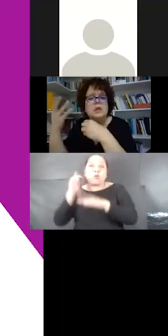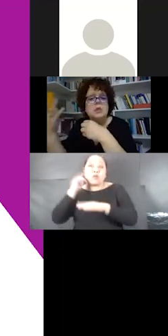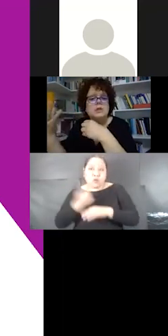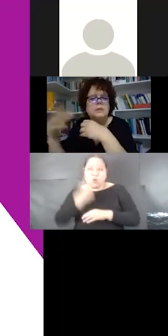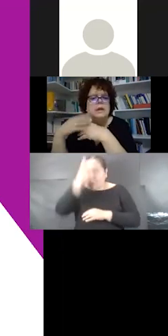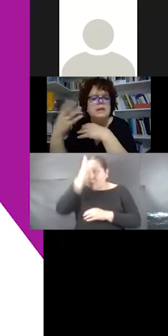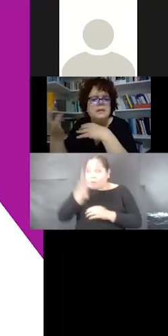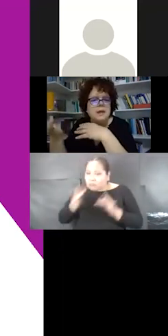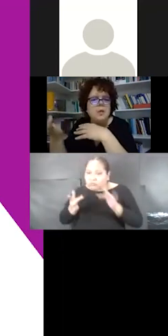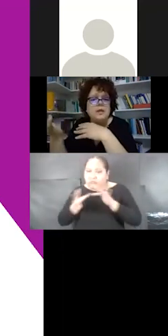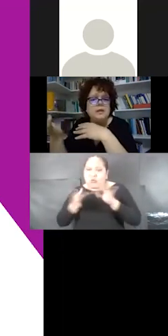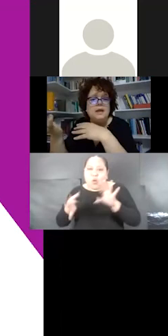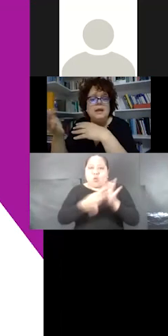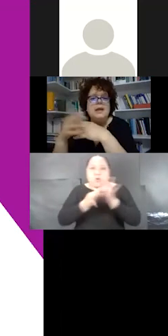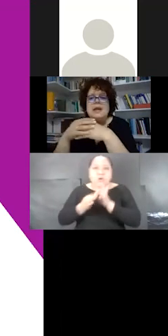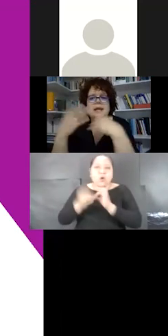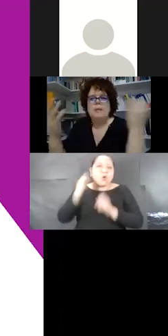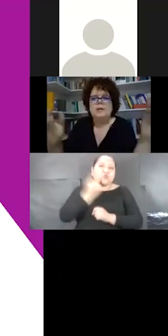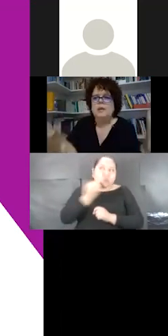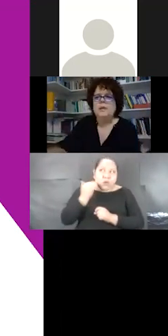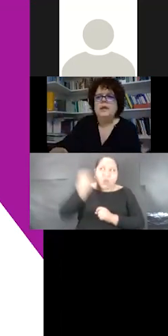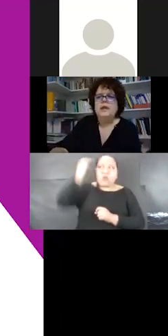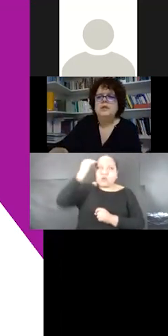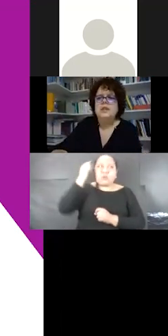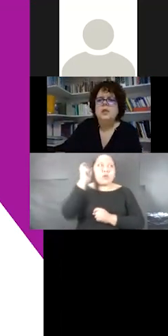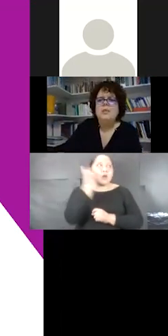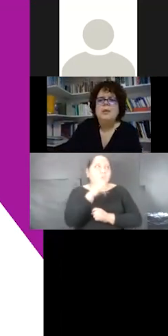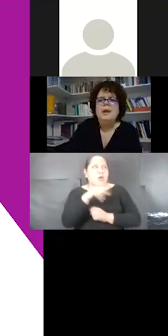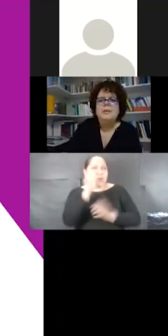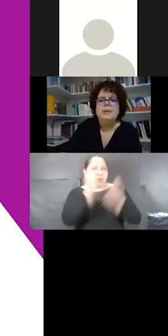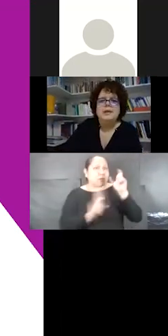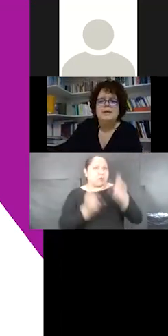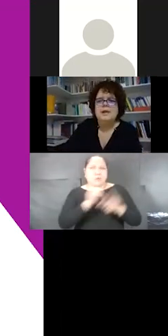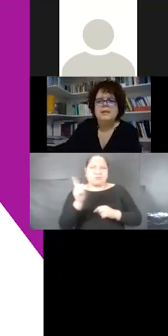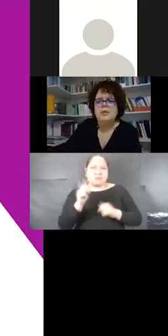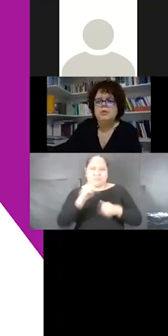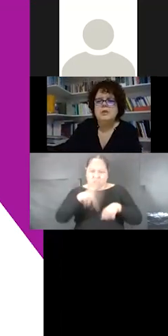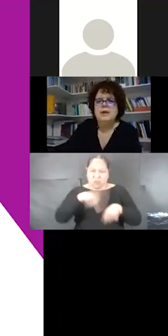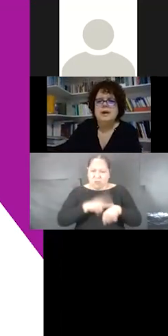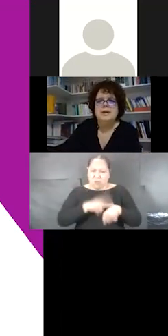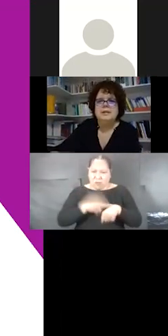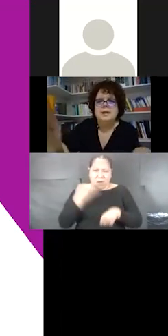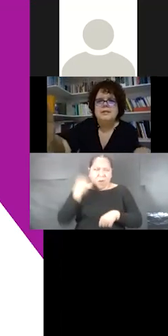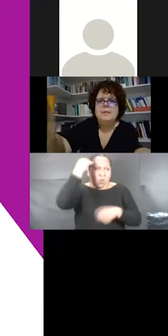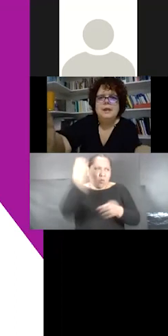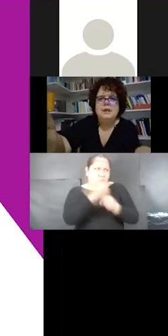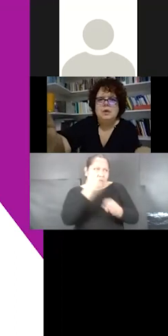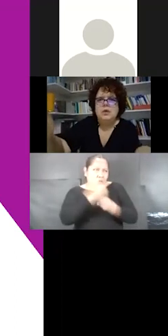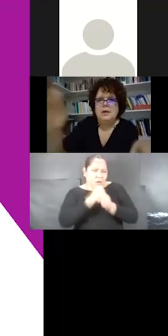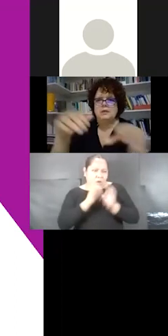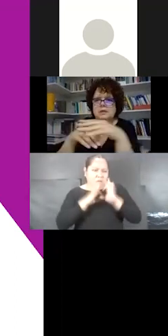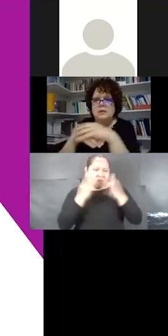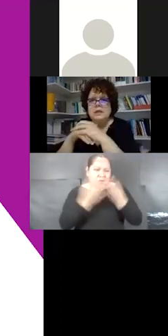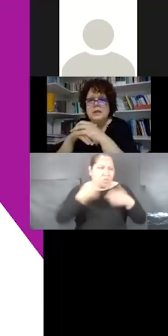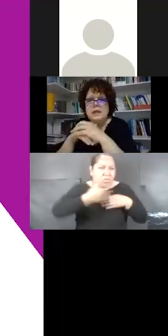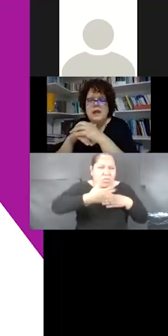sordas adultas para que se den cuenta que la persona no tiene ningún problema para llevar a ser adulto, trabajar, tener familia y todo lo